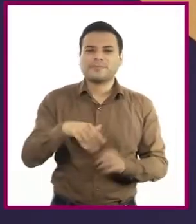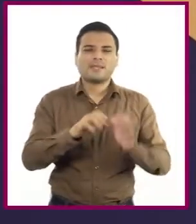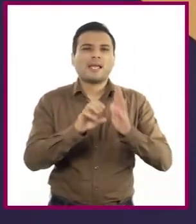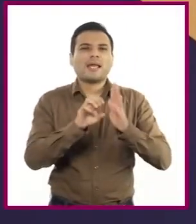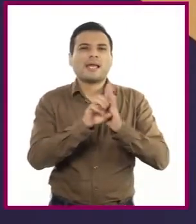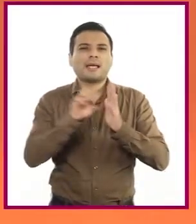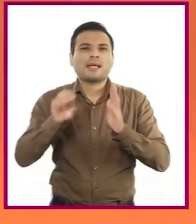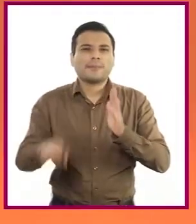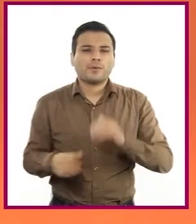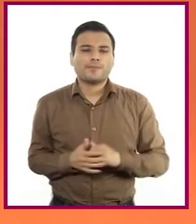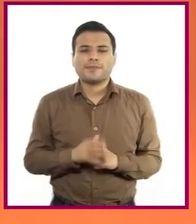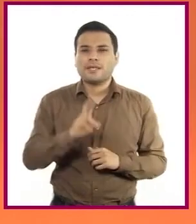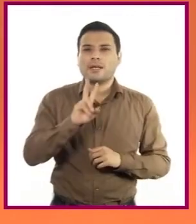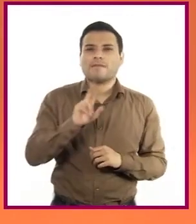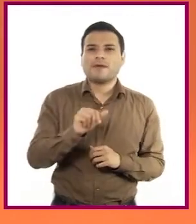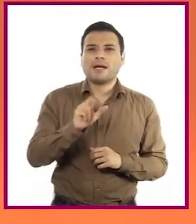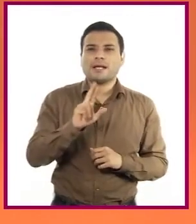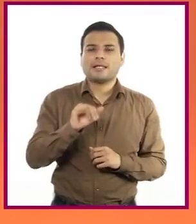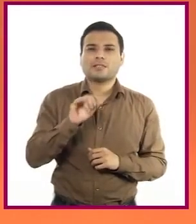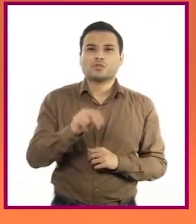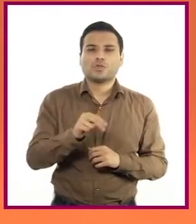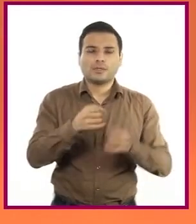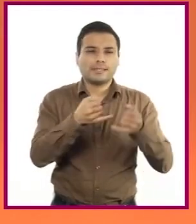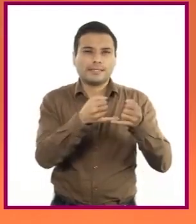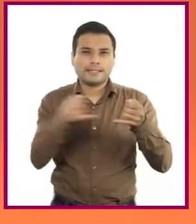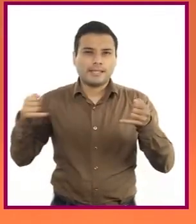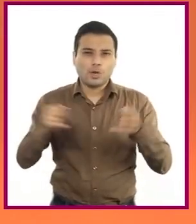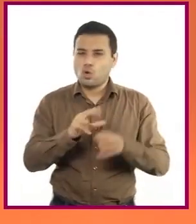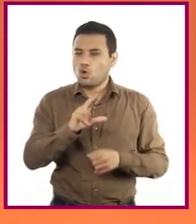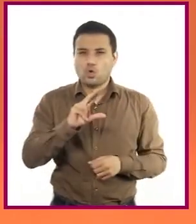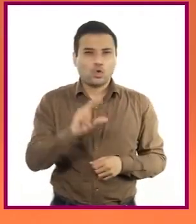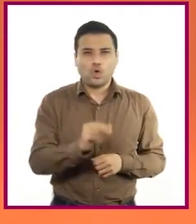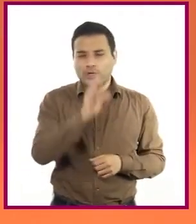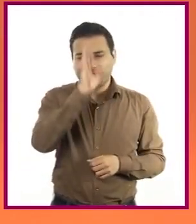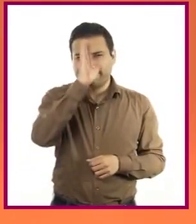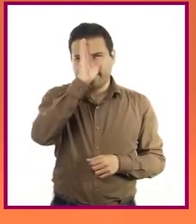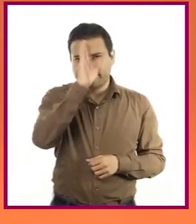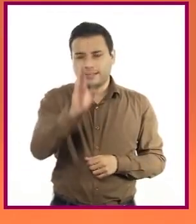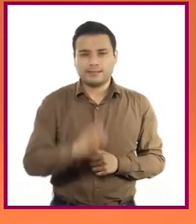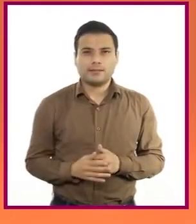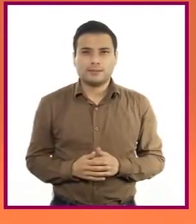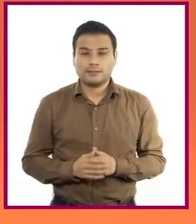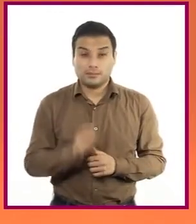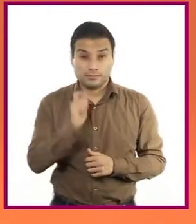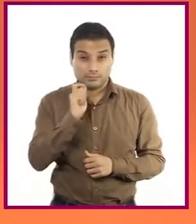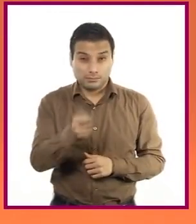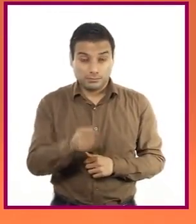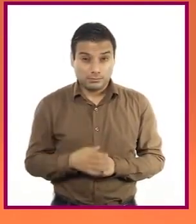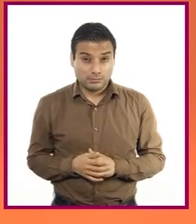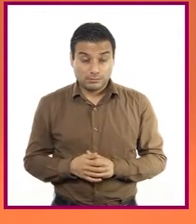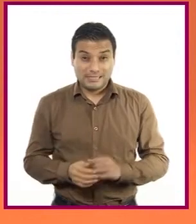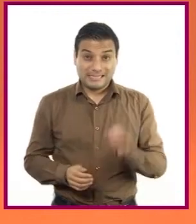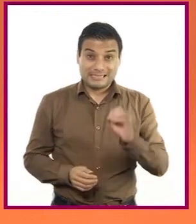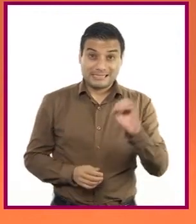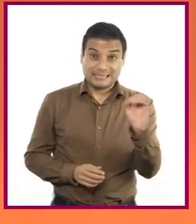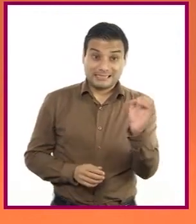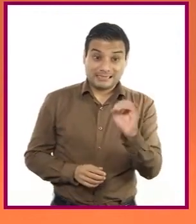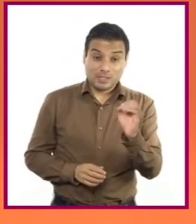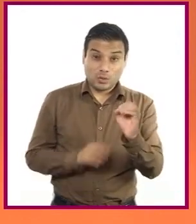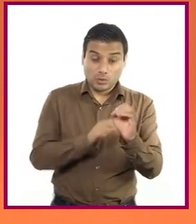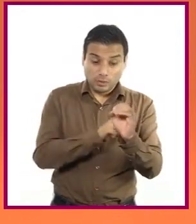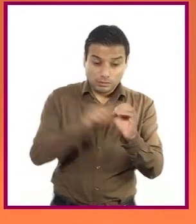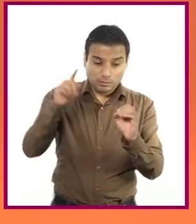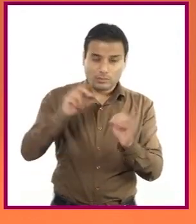variación lineal no es de proporcionalidad directa, entonces no cruza por el origen y la b